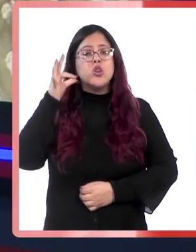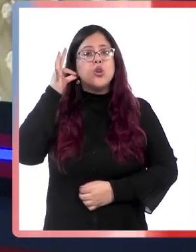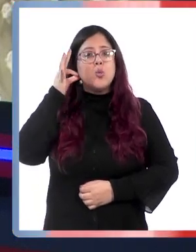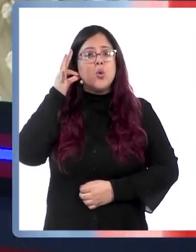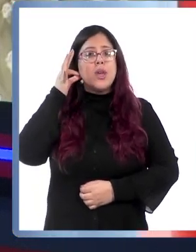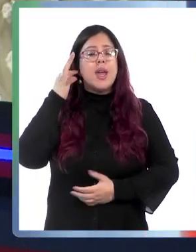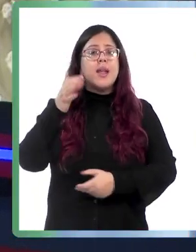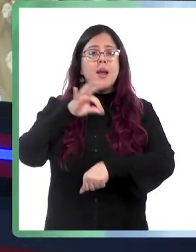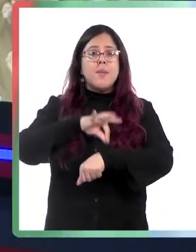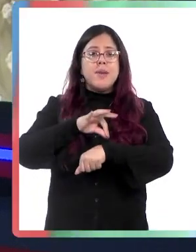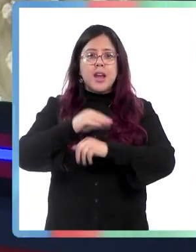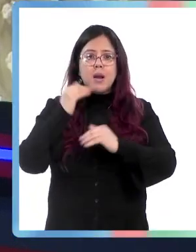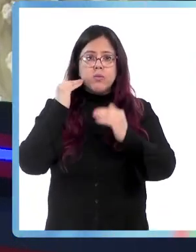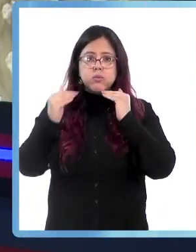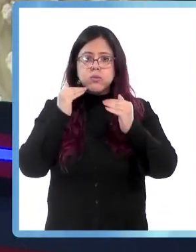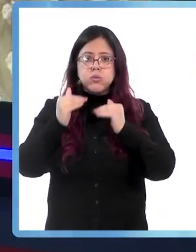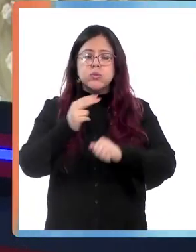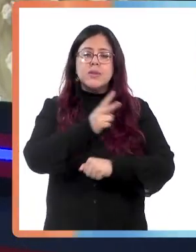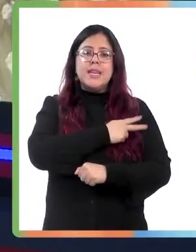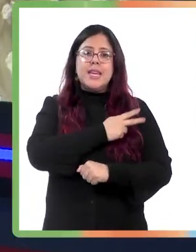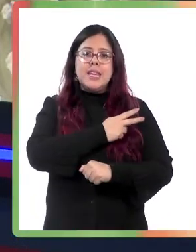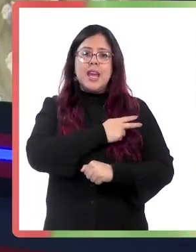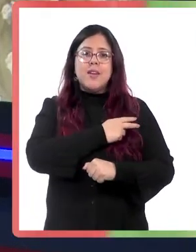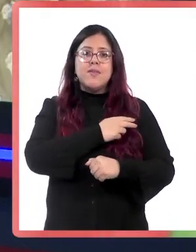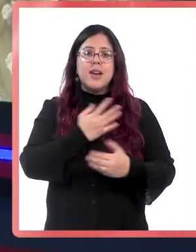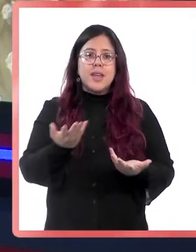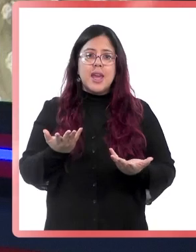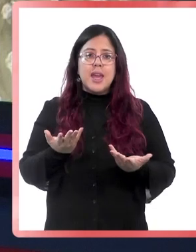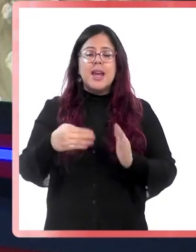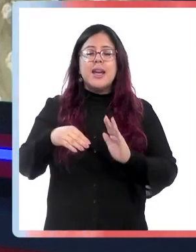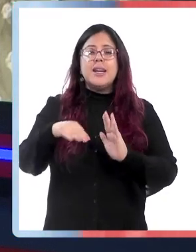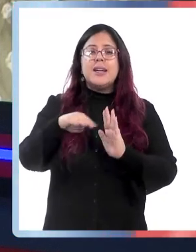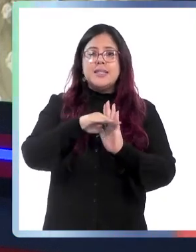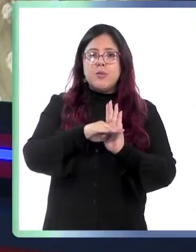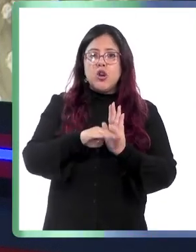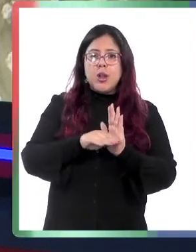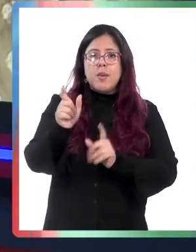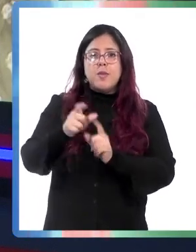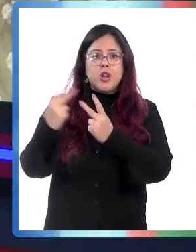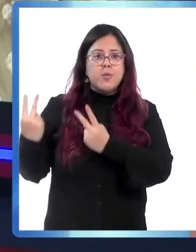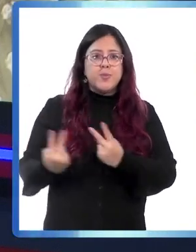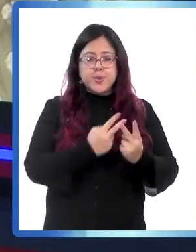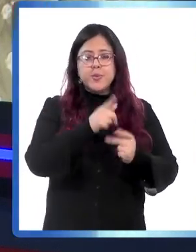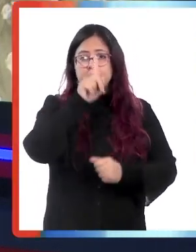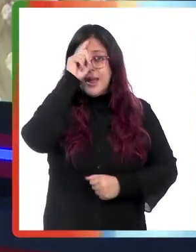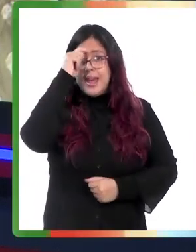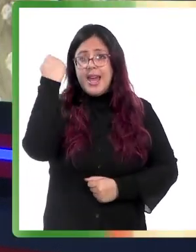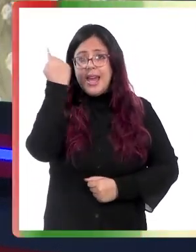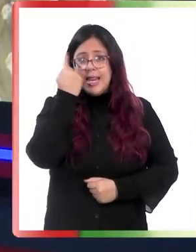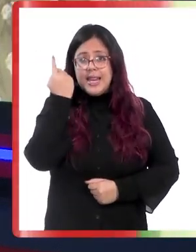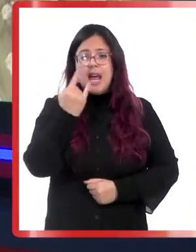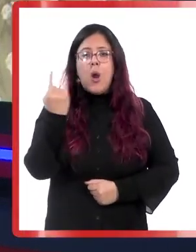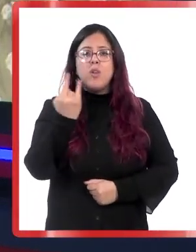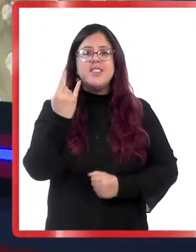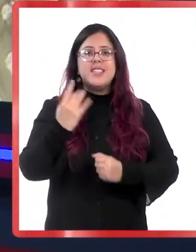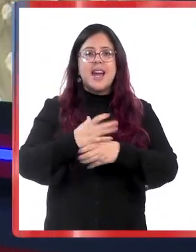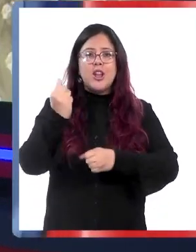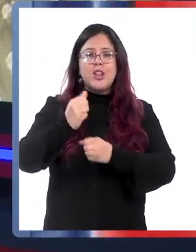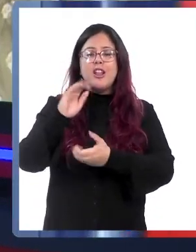infectóloga pediátrica y jefa del programa de medicina del viajero de Clínica Universidad de los Andes. ¿Cómo está, doctora?